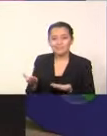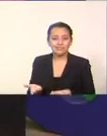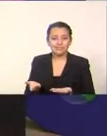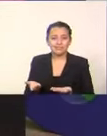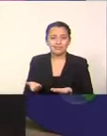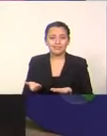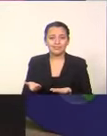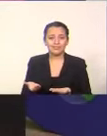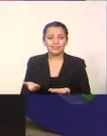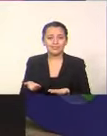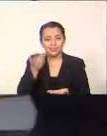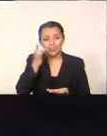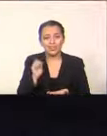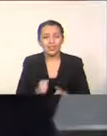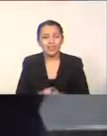en este caso, donde